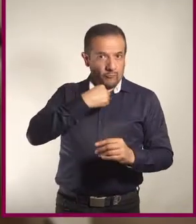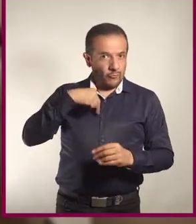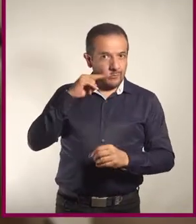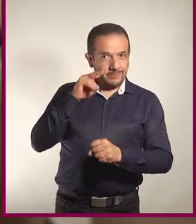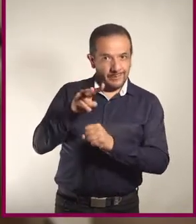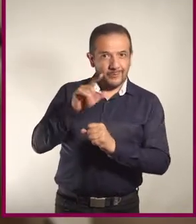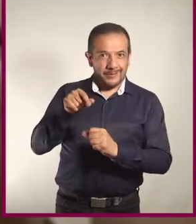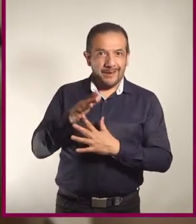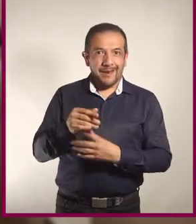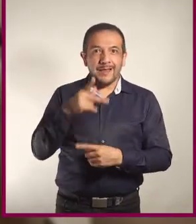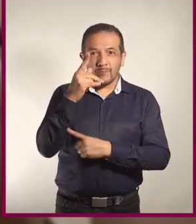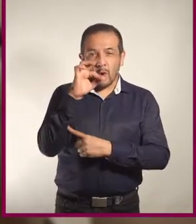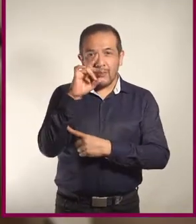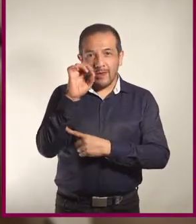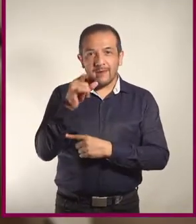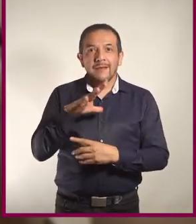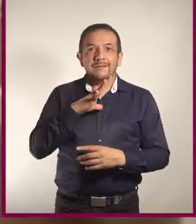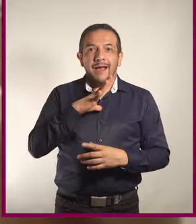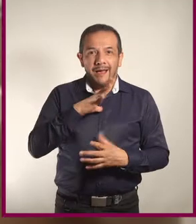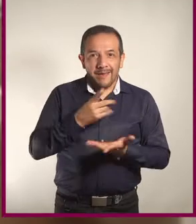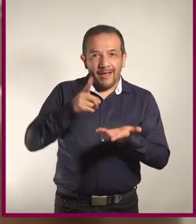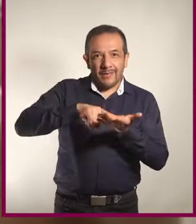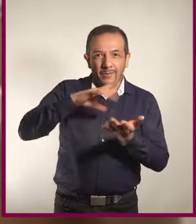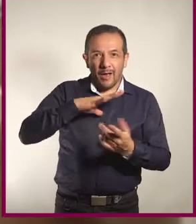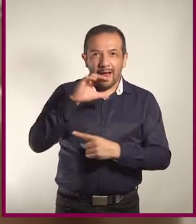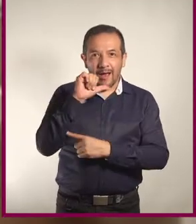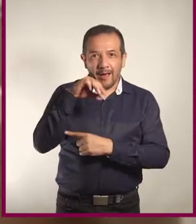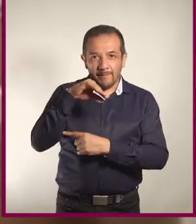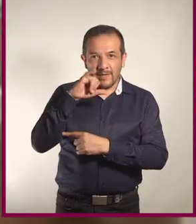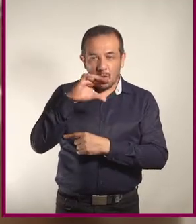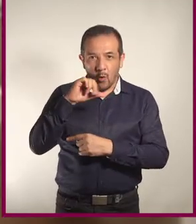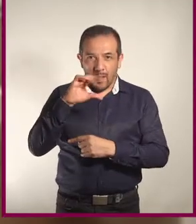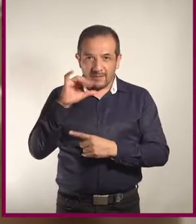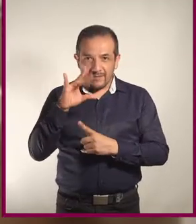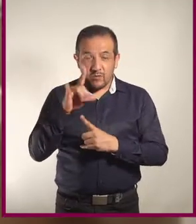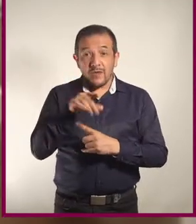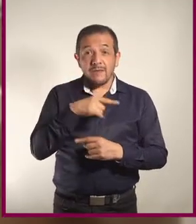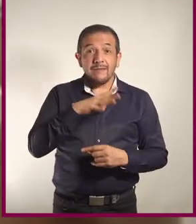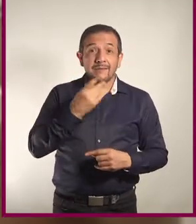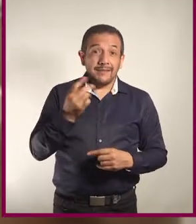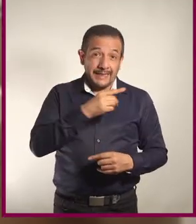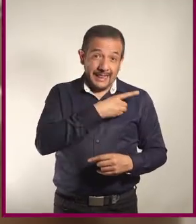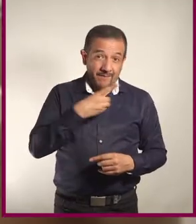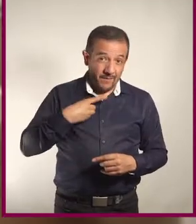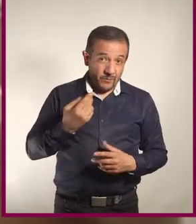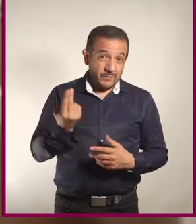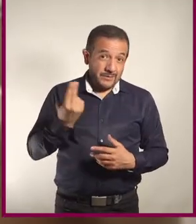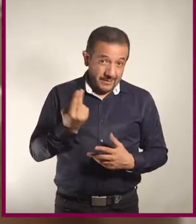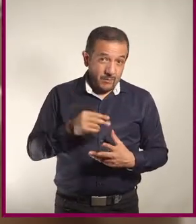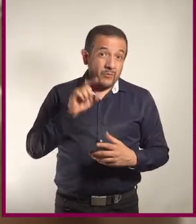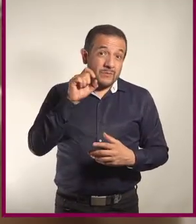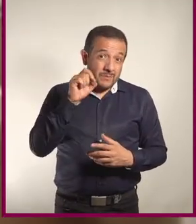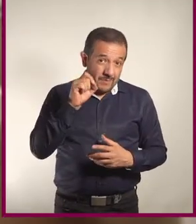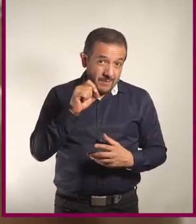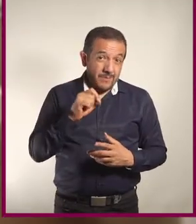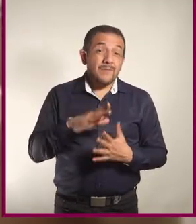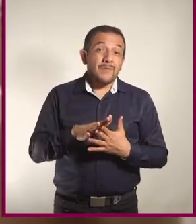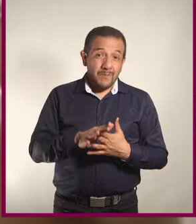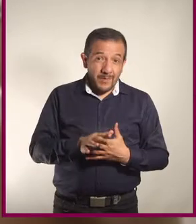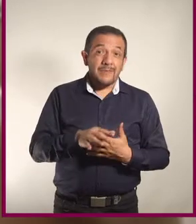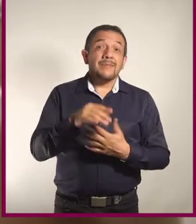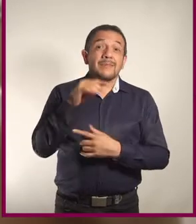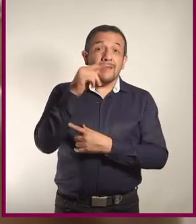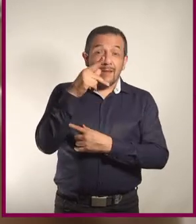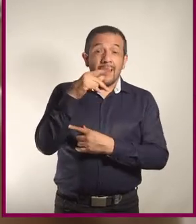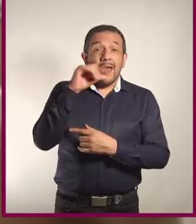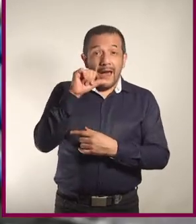las proteínas se conforman de aminoácidos. Bueno, el cuerpo requiere de al menos 20 de ellos para poder formar las